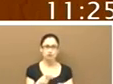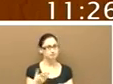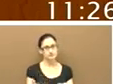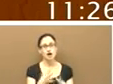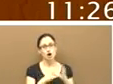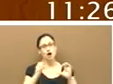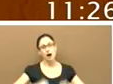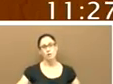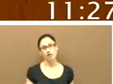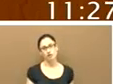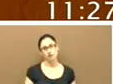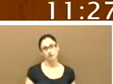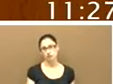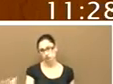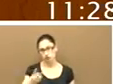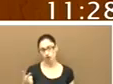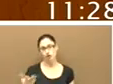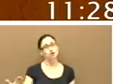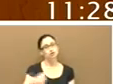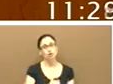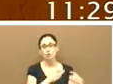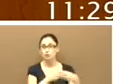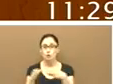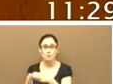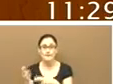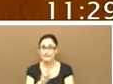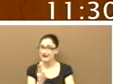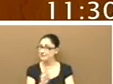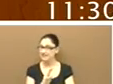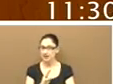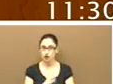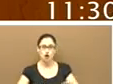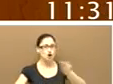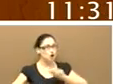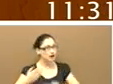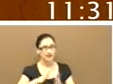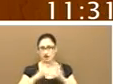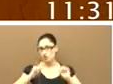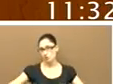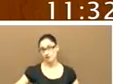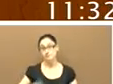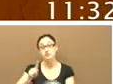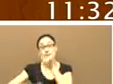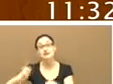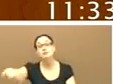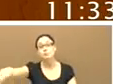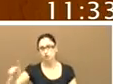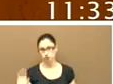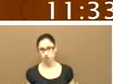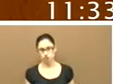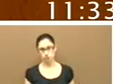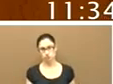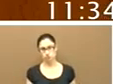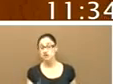y para arrimar el hombro todos los grupos parlamentarios está en sus manos decidir si se